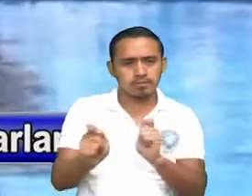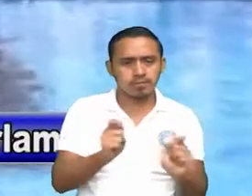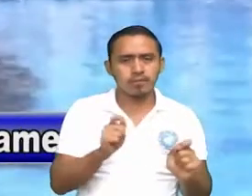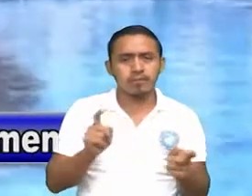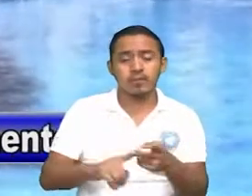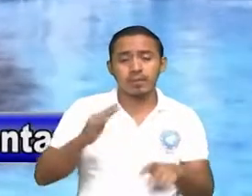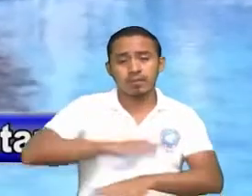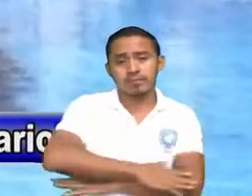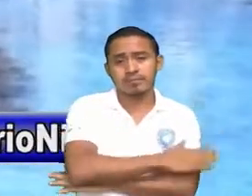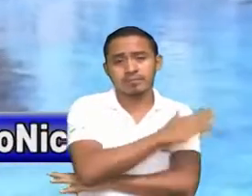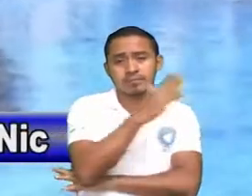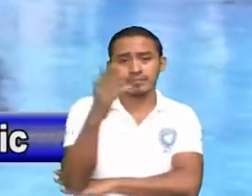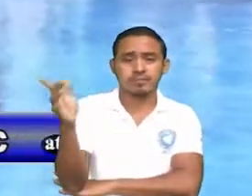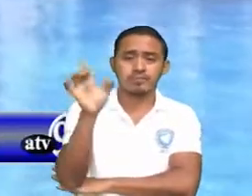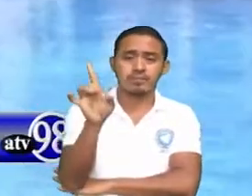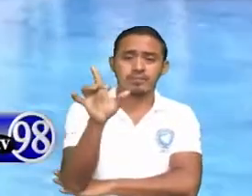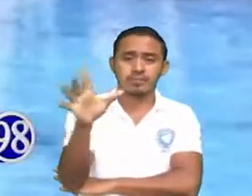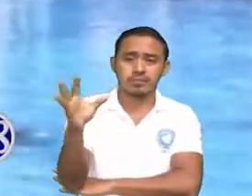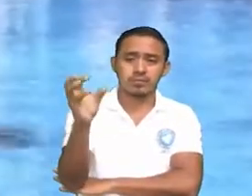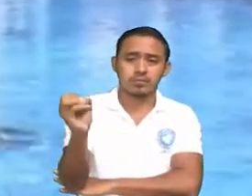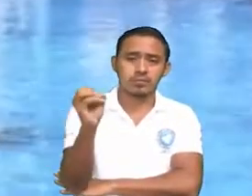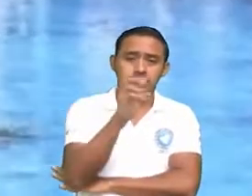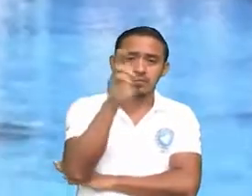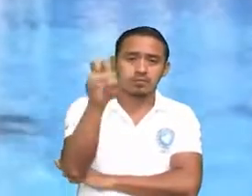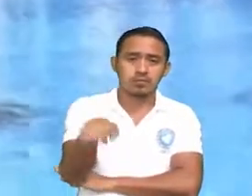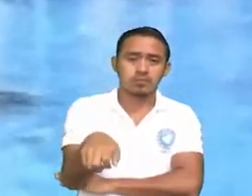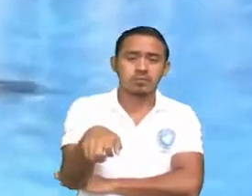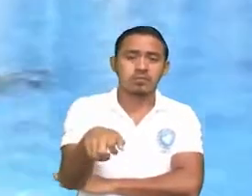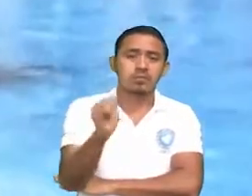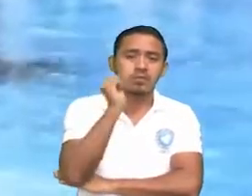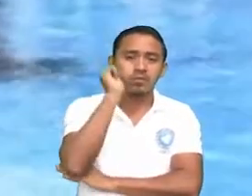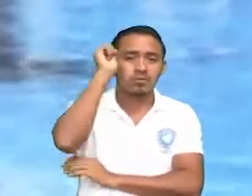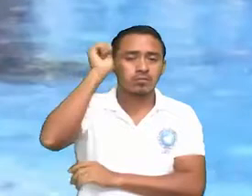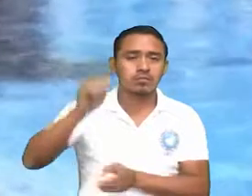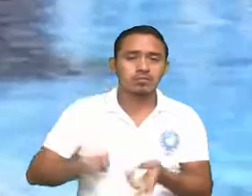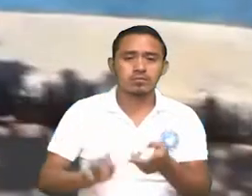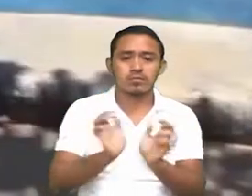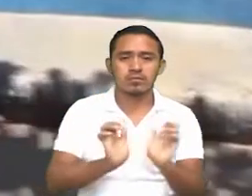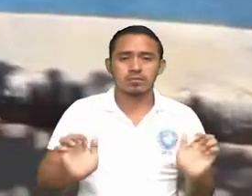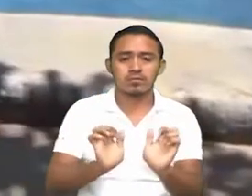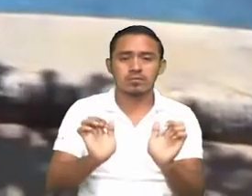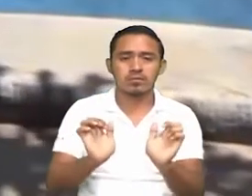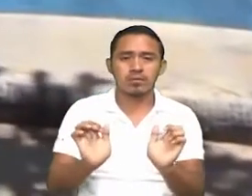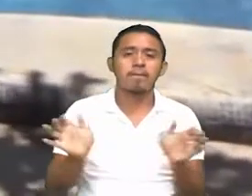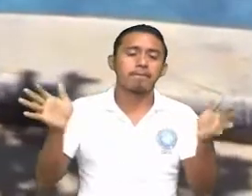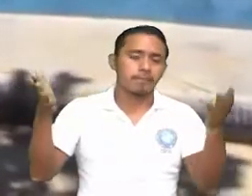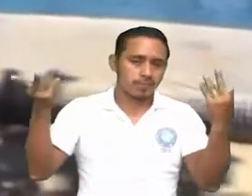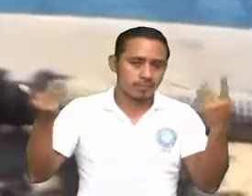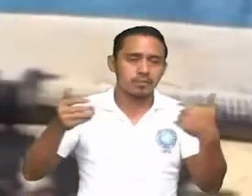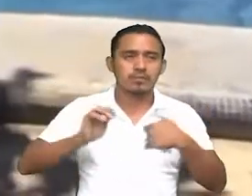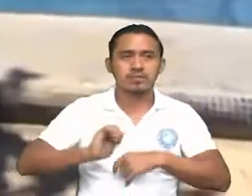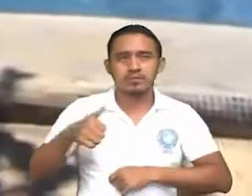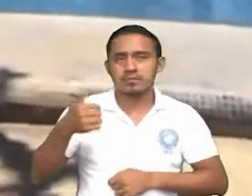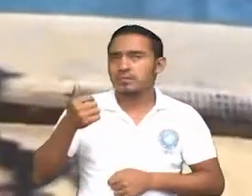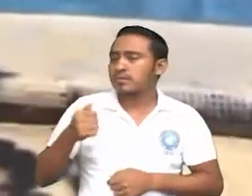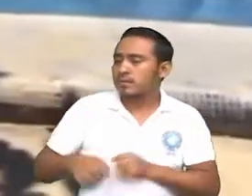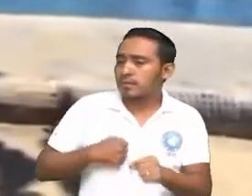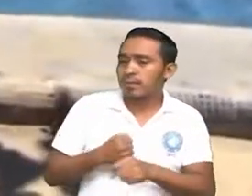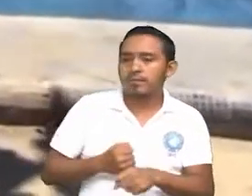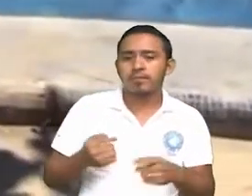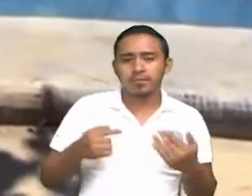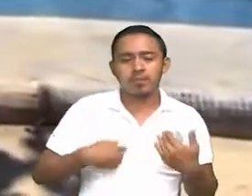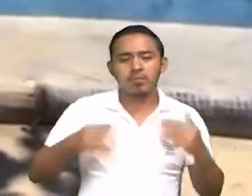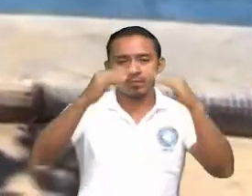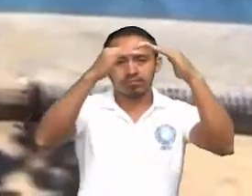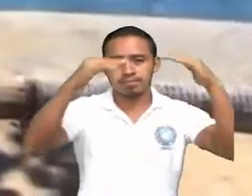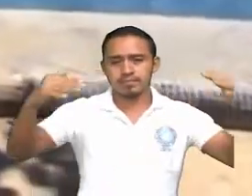pasar el día 150 córdobas, lo adulto y 100 niños mayores de 6 años. Se les instala en rancho